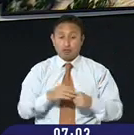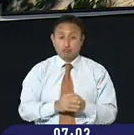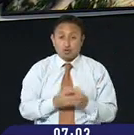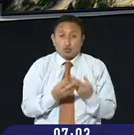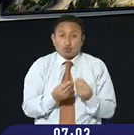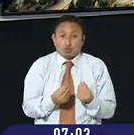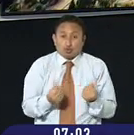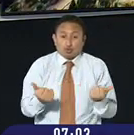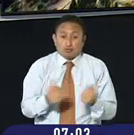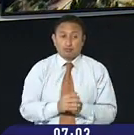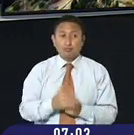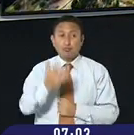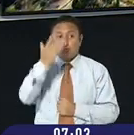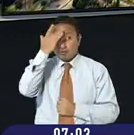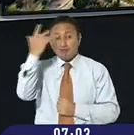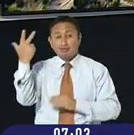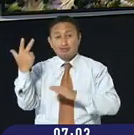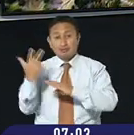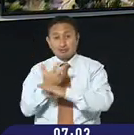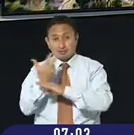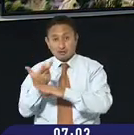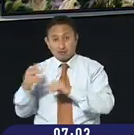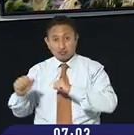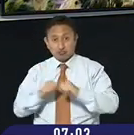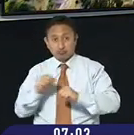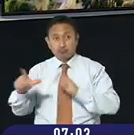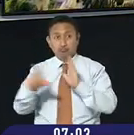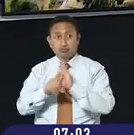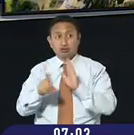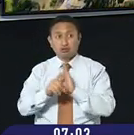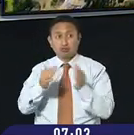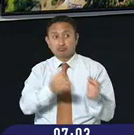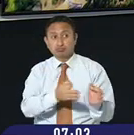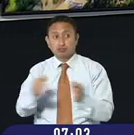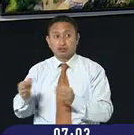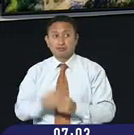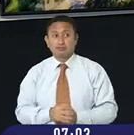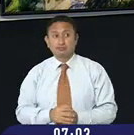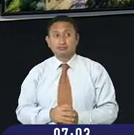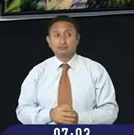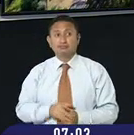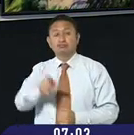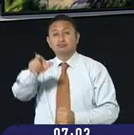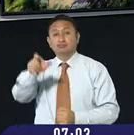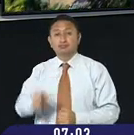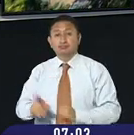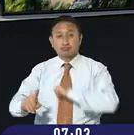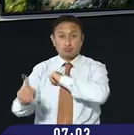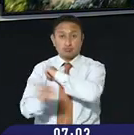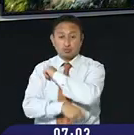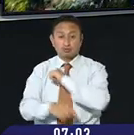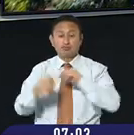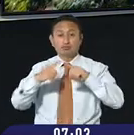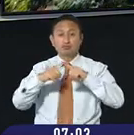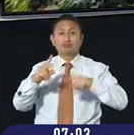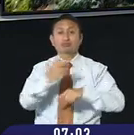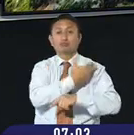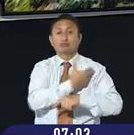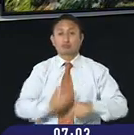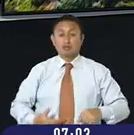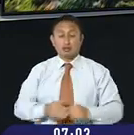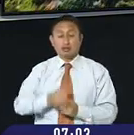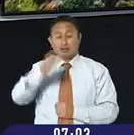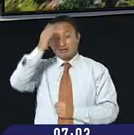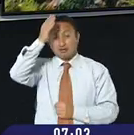que por tercera ocasión la diligencia legal se difirió. Entre los condenados está el ex vicepresidente Jorge Glass.